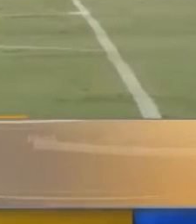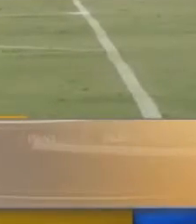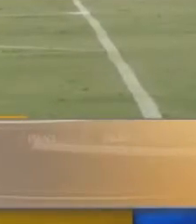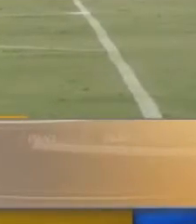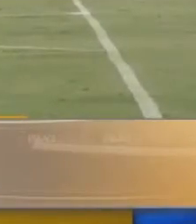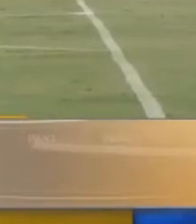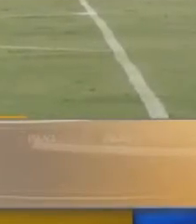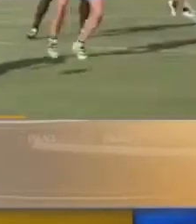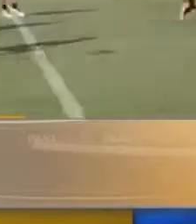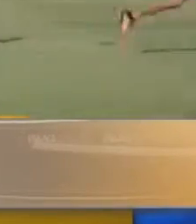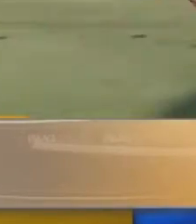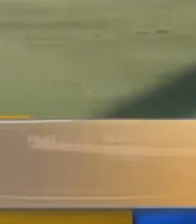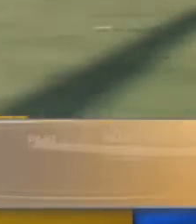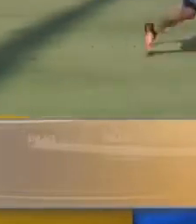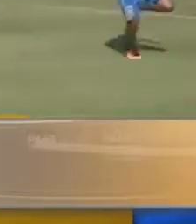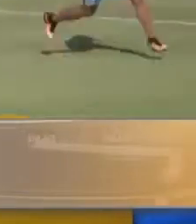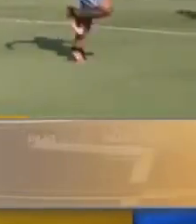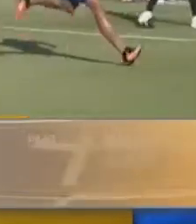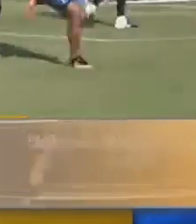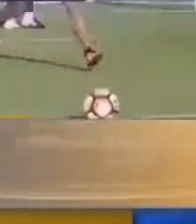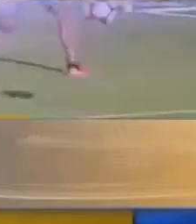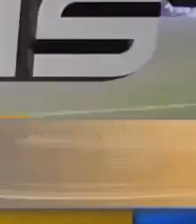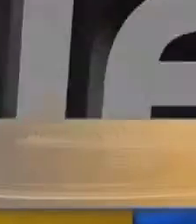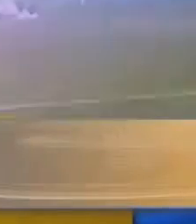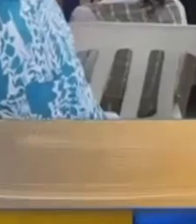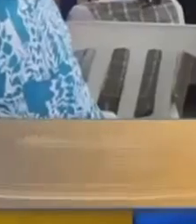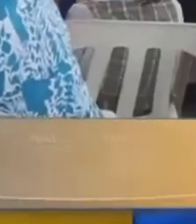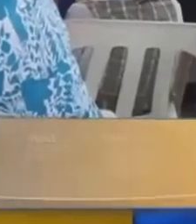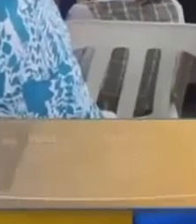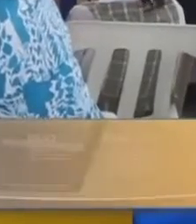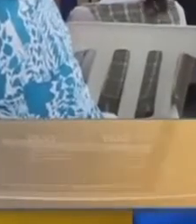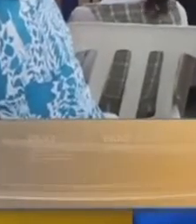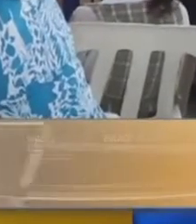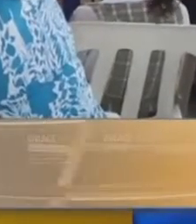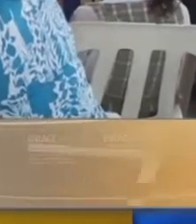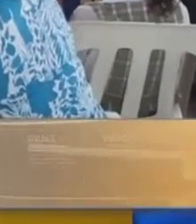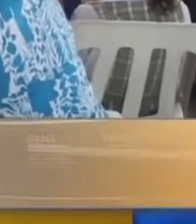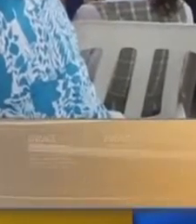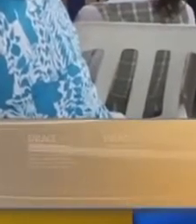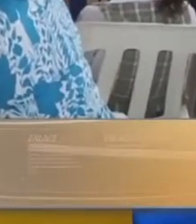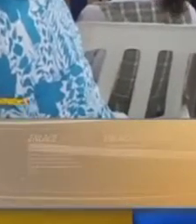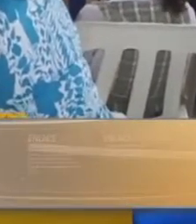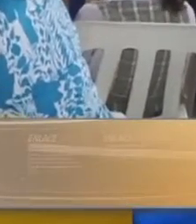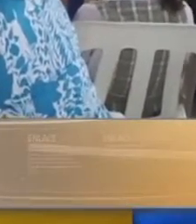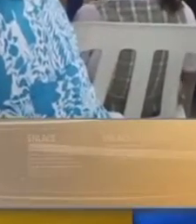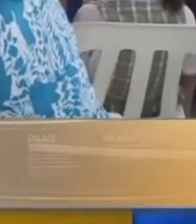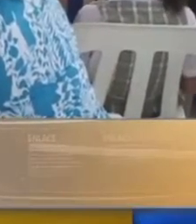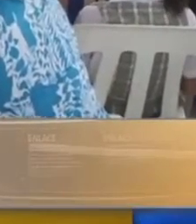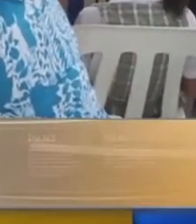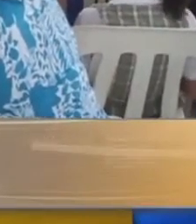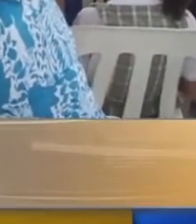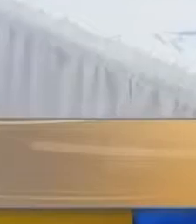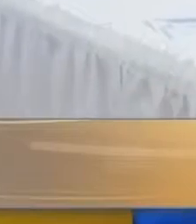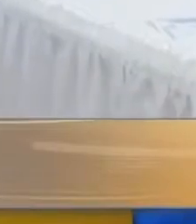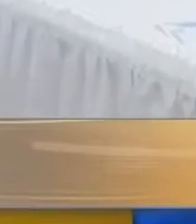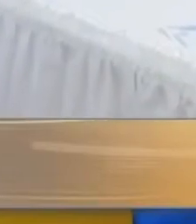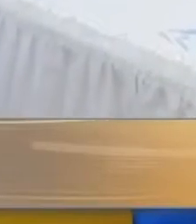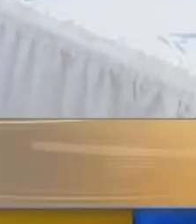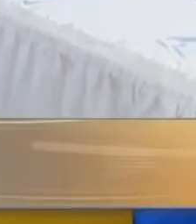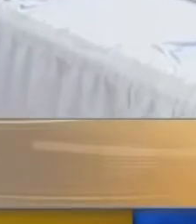hablaron de los compañeros que llegan por primera vez al equipo de mayores. Y en la mira, 370 estudiantes de 45 colegios